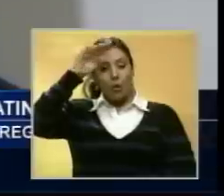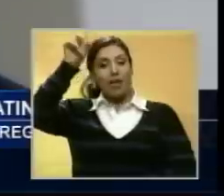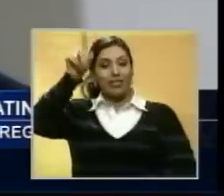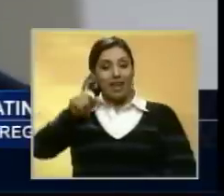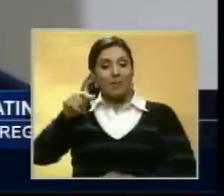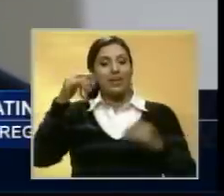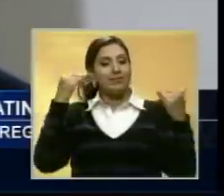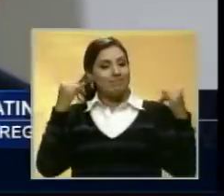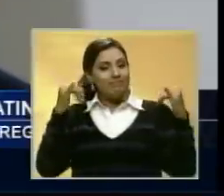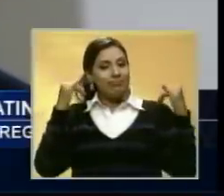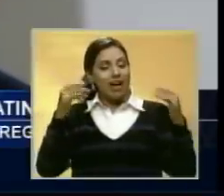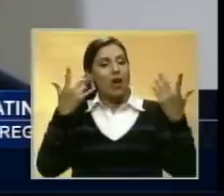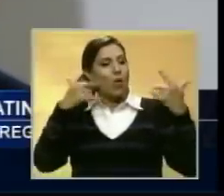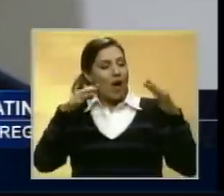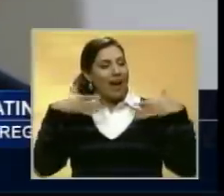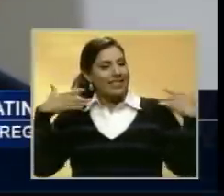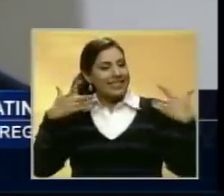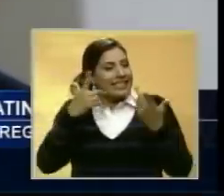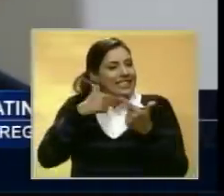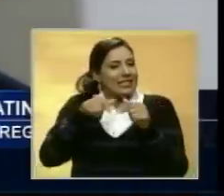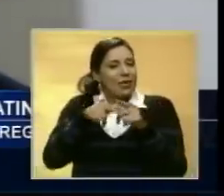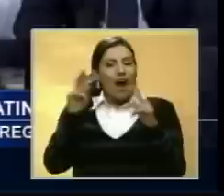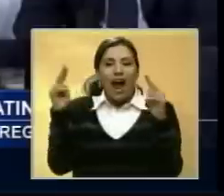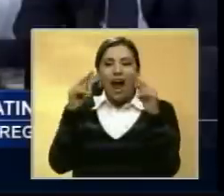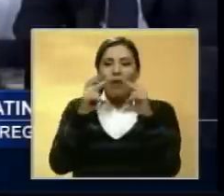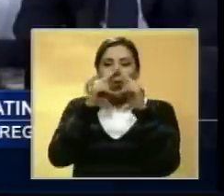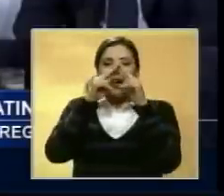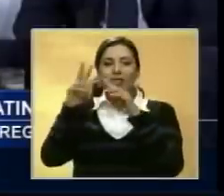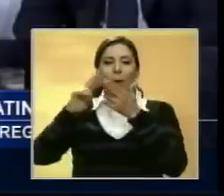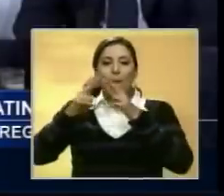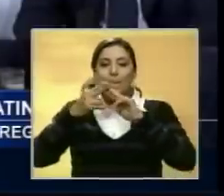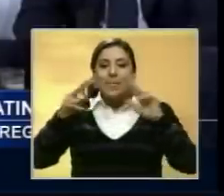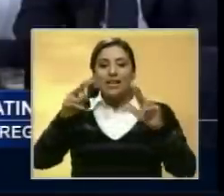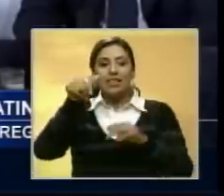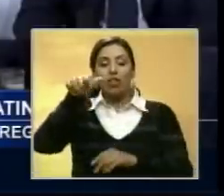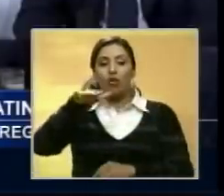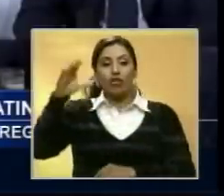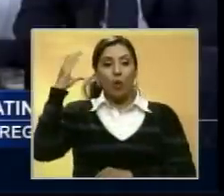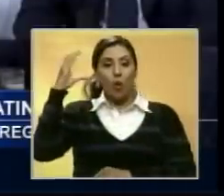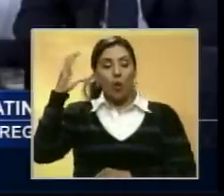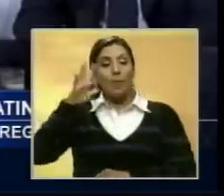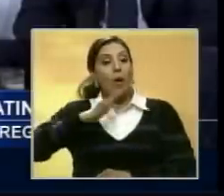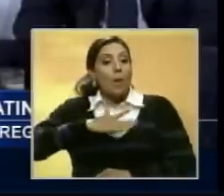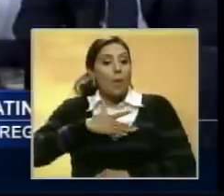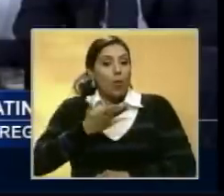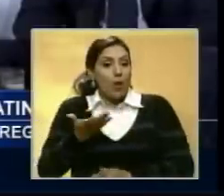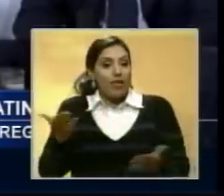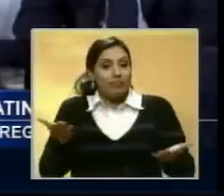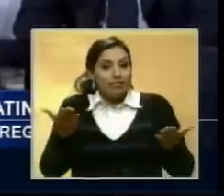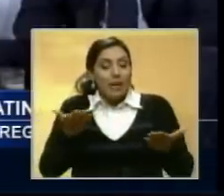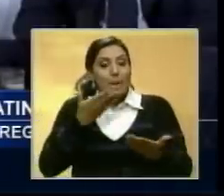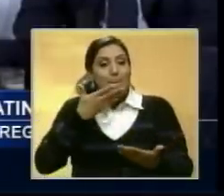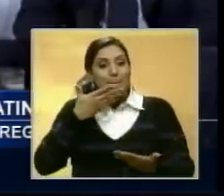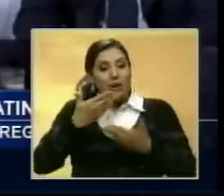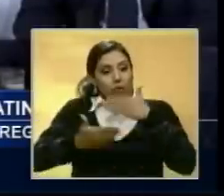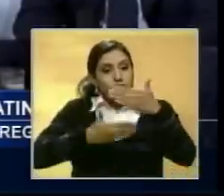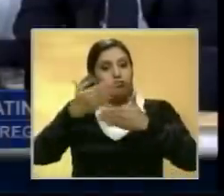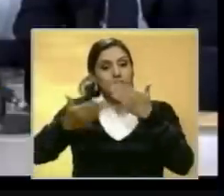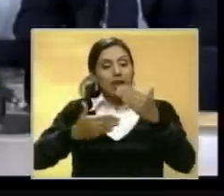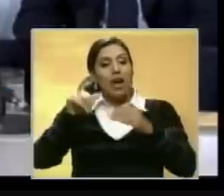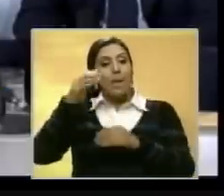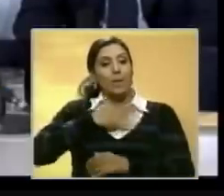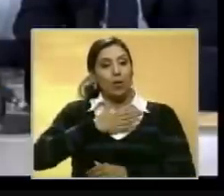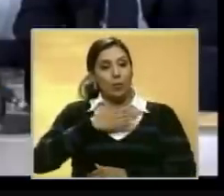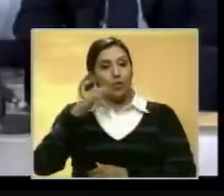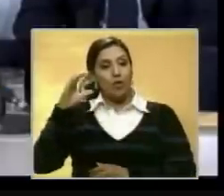como celebraron que se forjara un acuerdo de paz tentativo en Colombia que consideran generará una mayor prosperidad para el